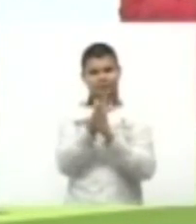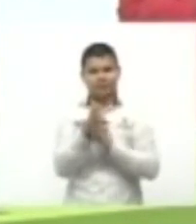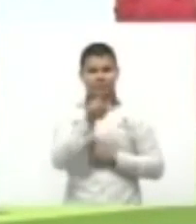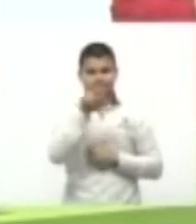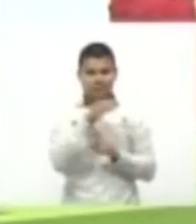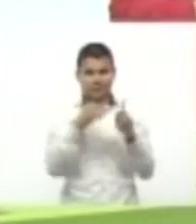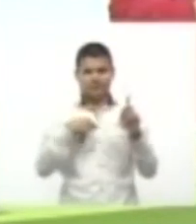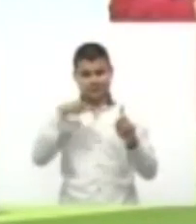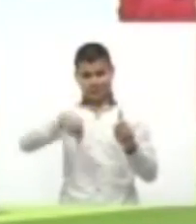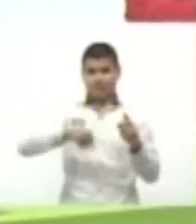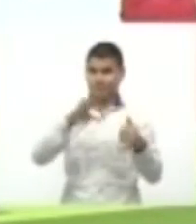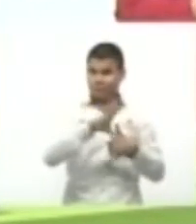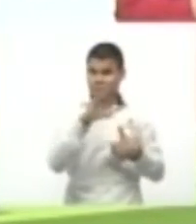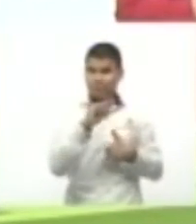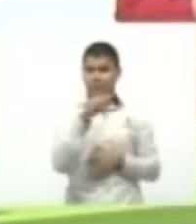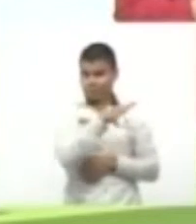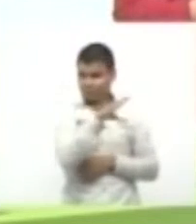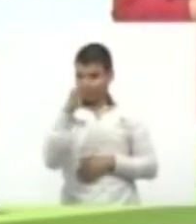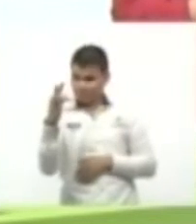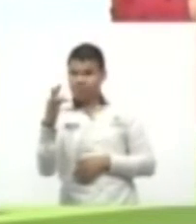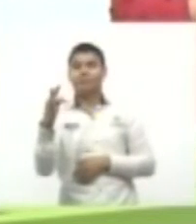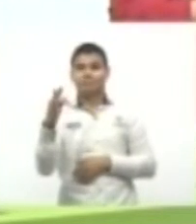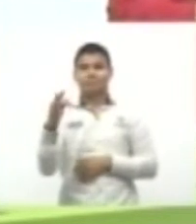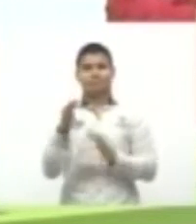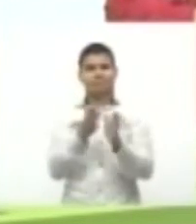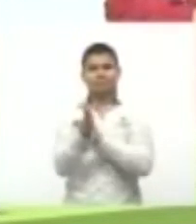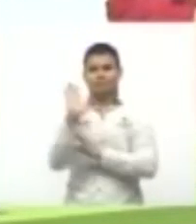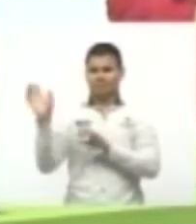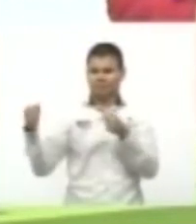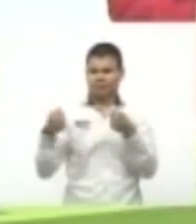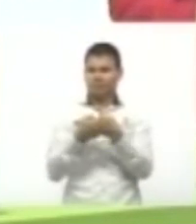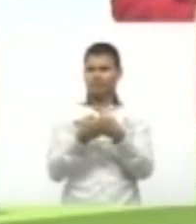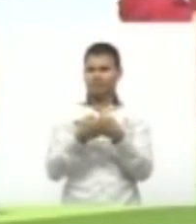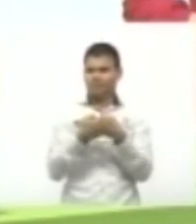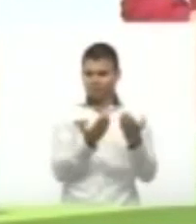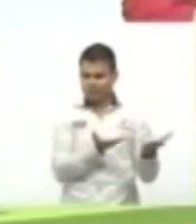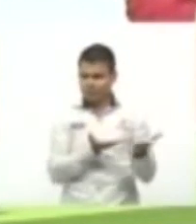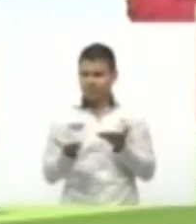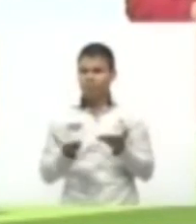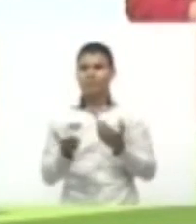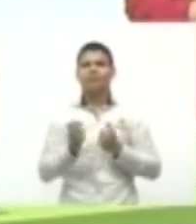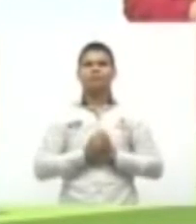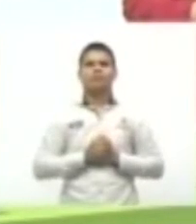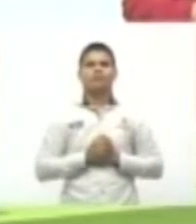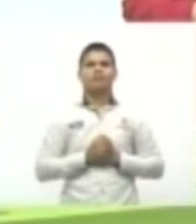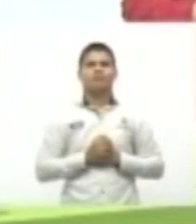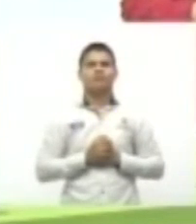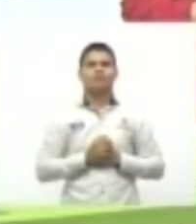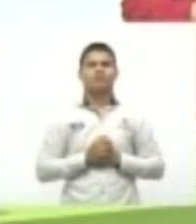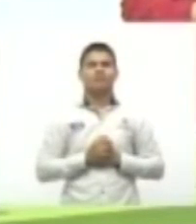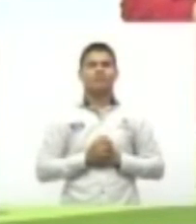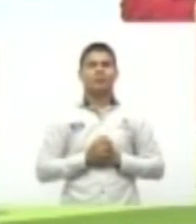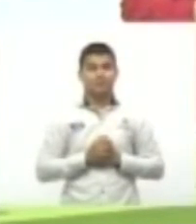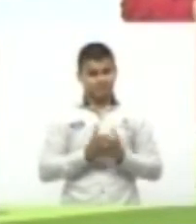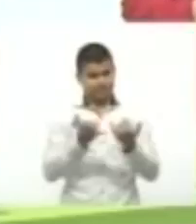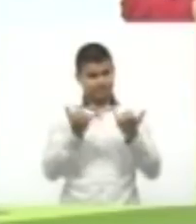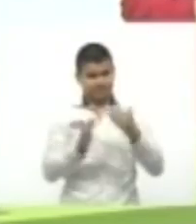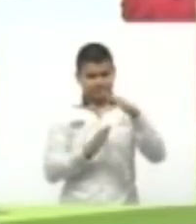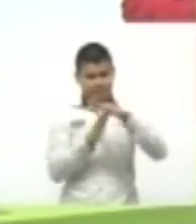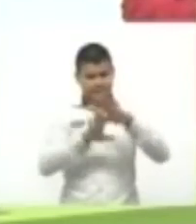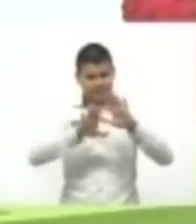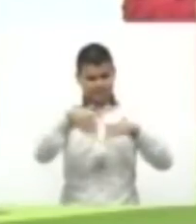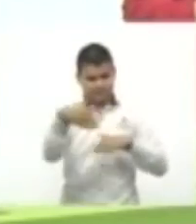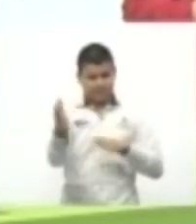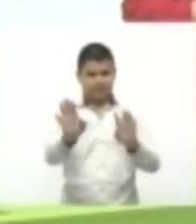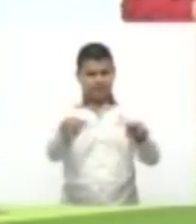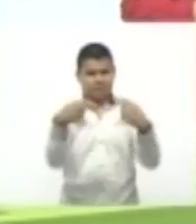por aquí por Telecaribe y en vivo a través de nuestro canal aliado y en Facebook. Hacemos pausa y en breve retornamos con muchísimo más aquí